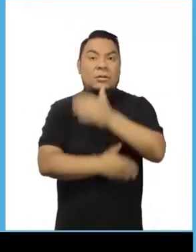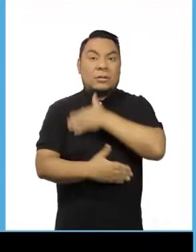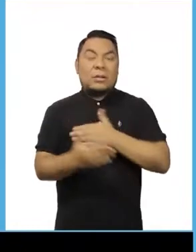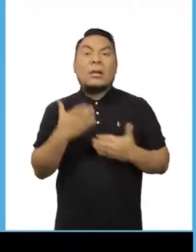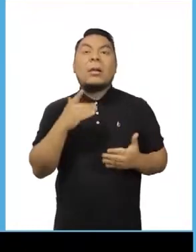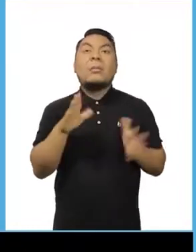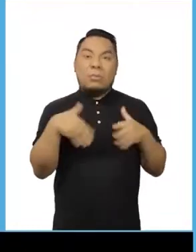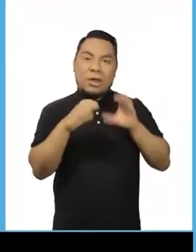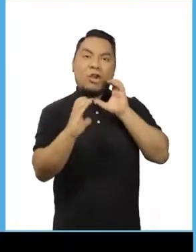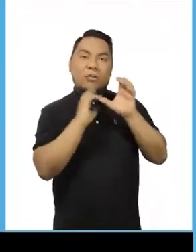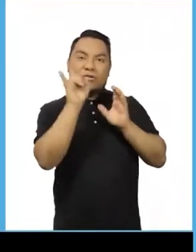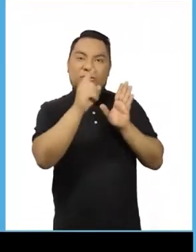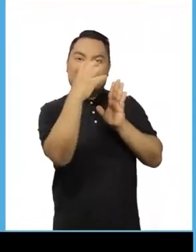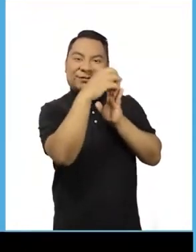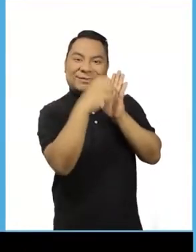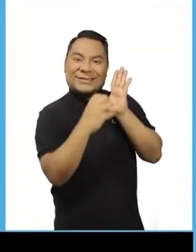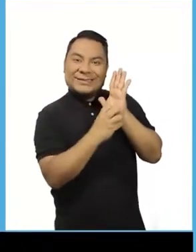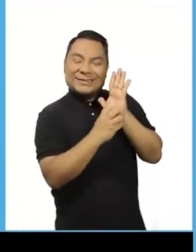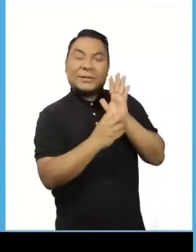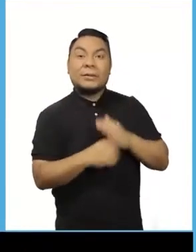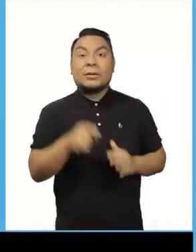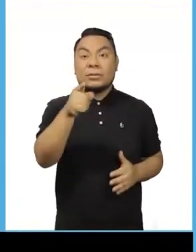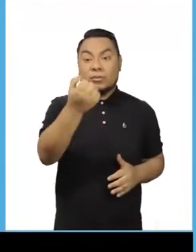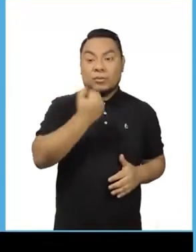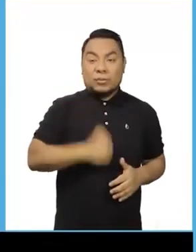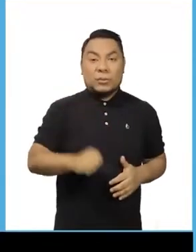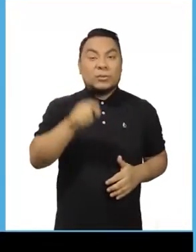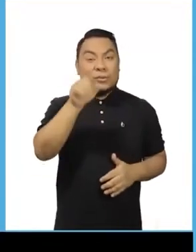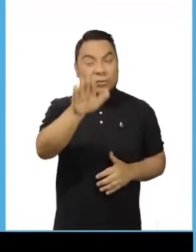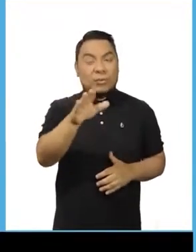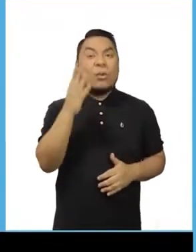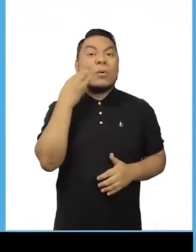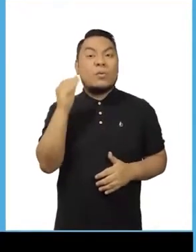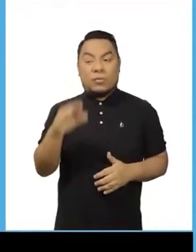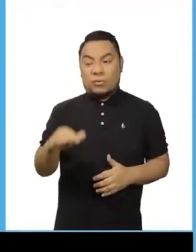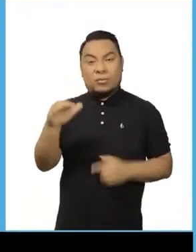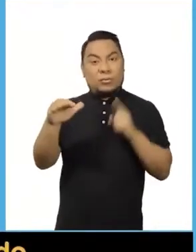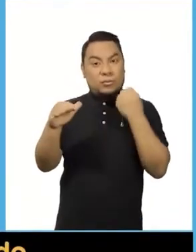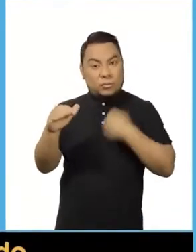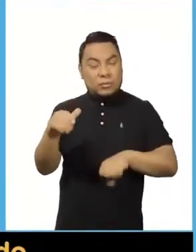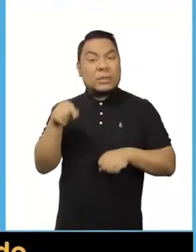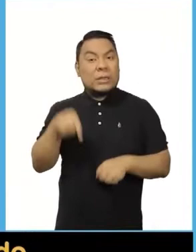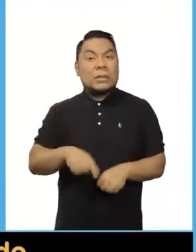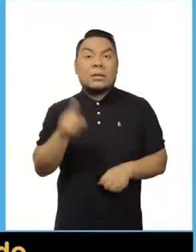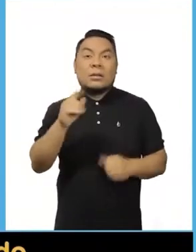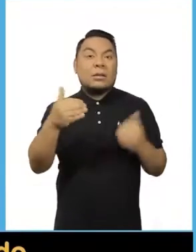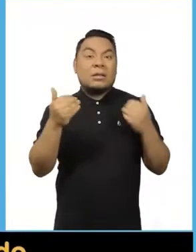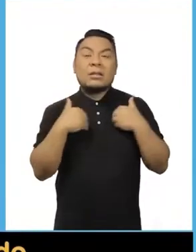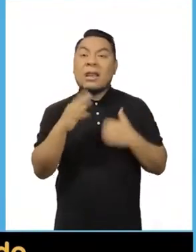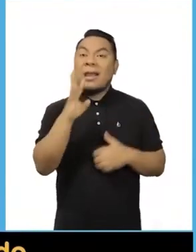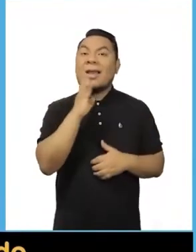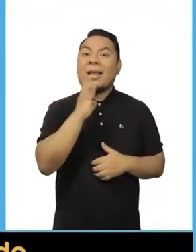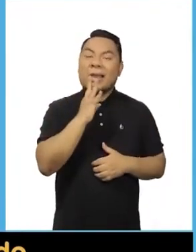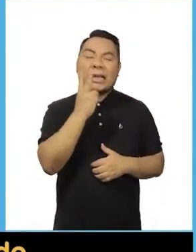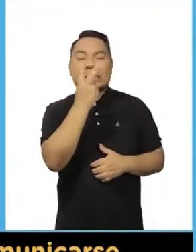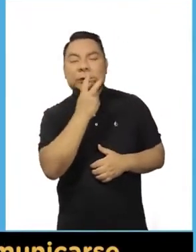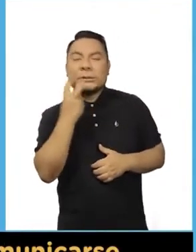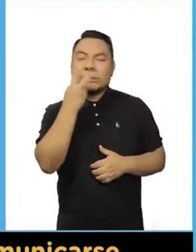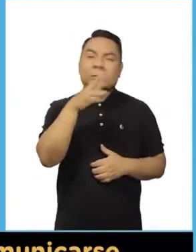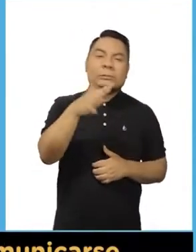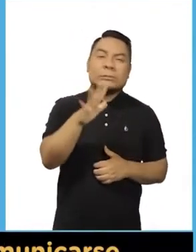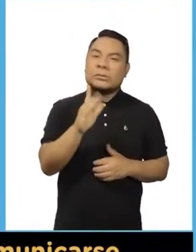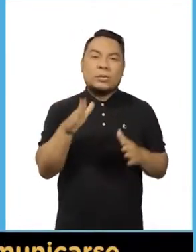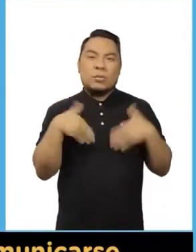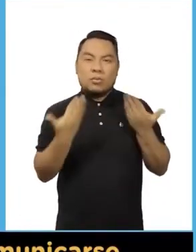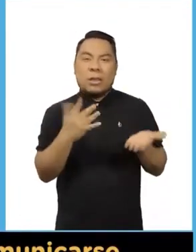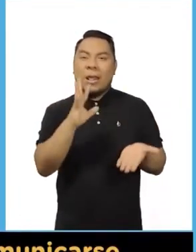discapacidad pueda comunicarse. Si tu niña, niño o adolescente no ha adquirido el lenguaje hablado o